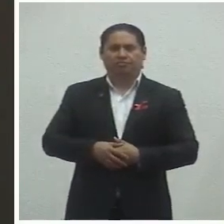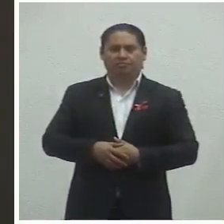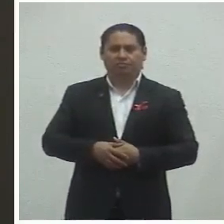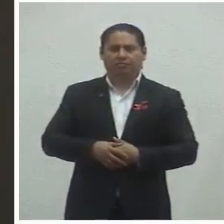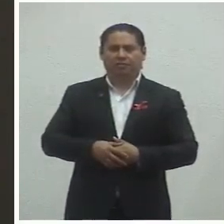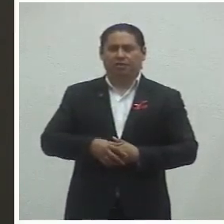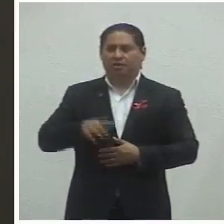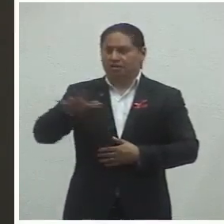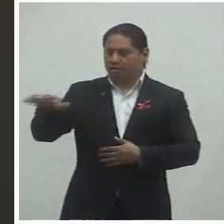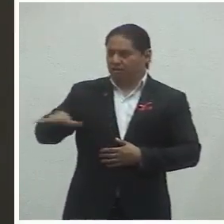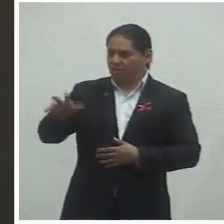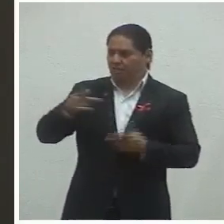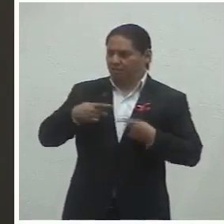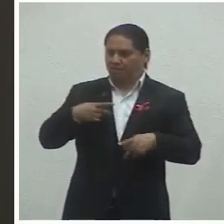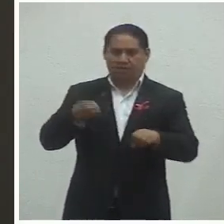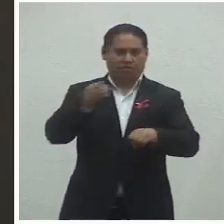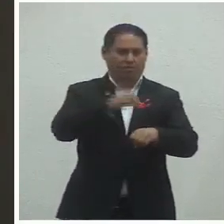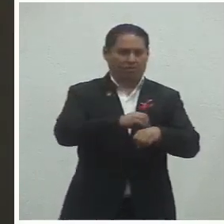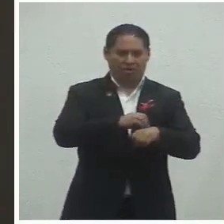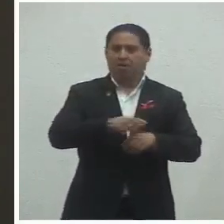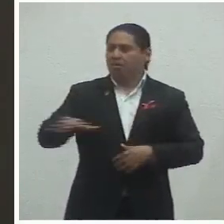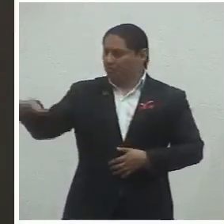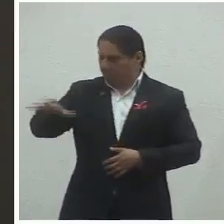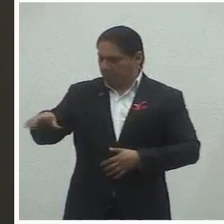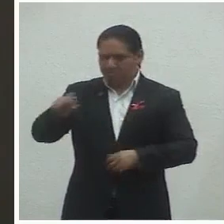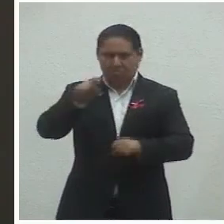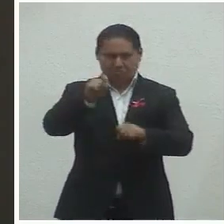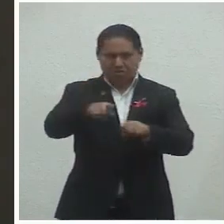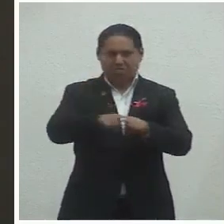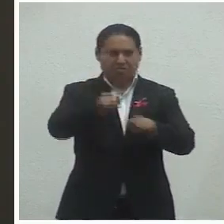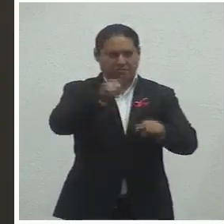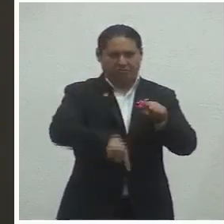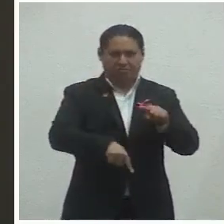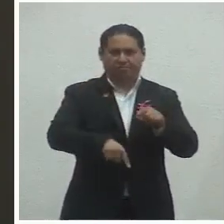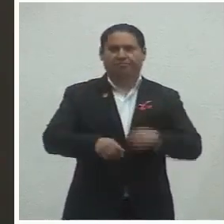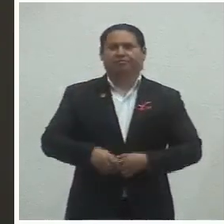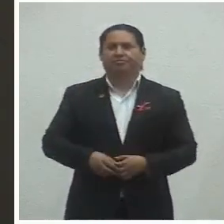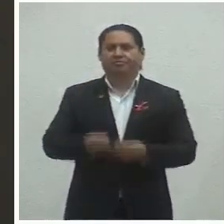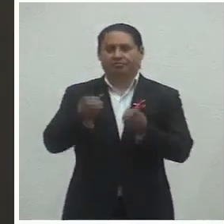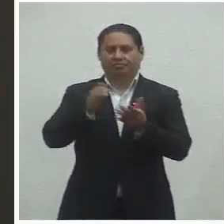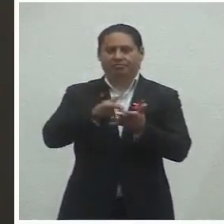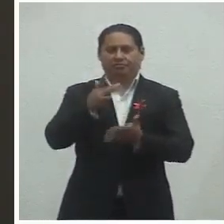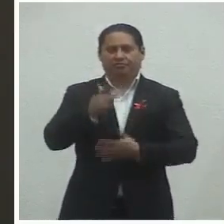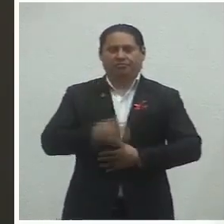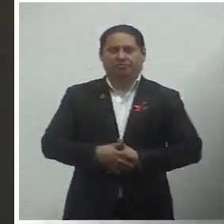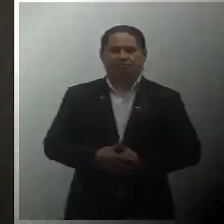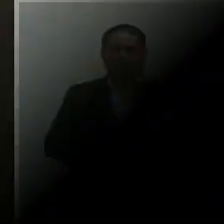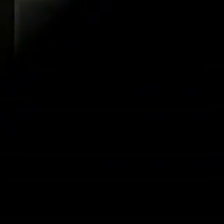pone y el pueblo quita. Es cuanto, Presidenta.